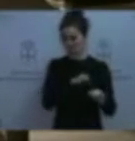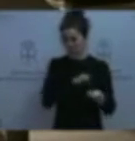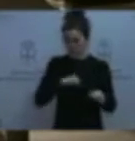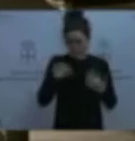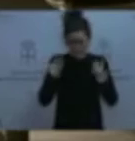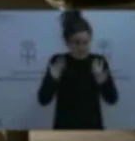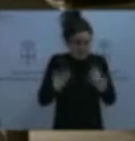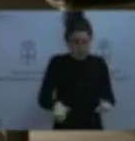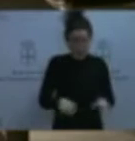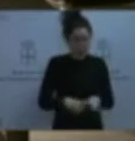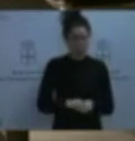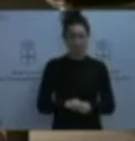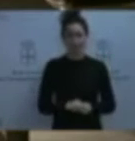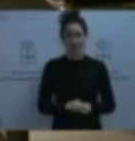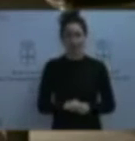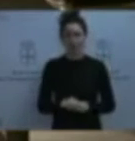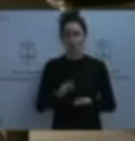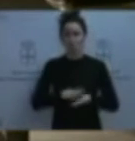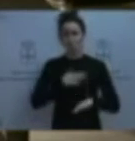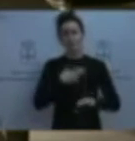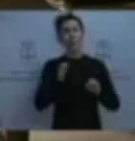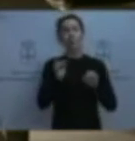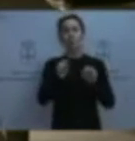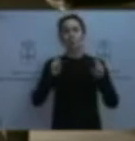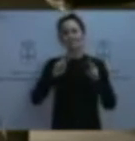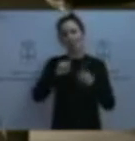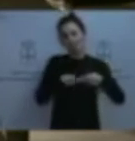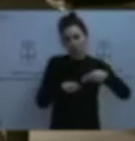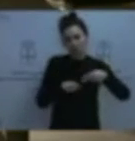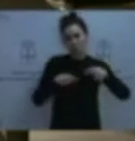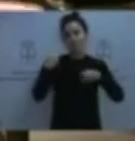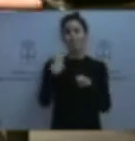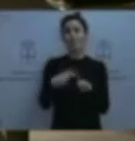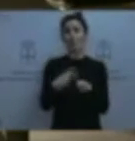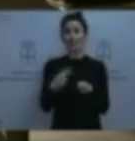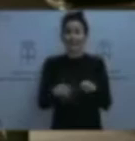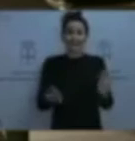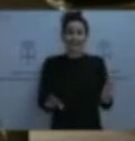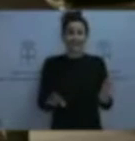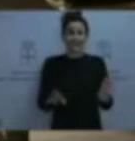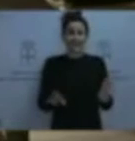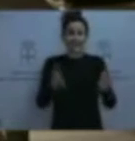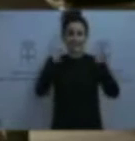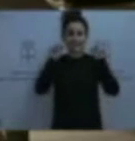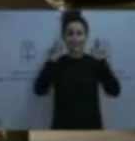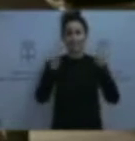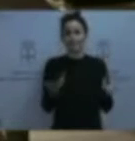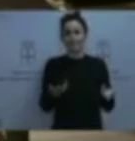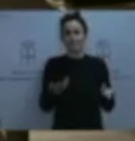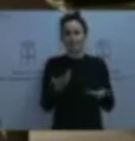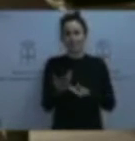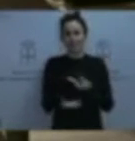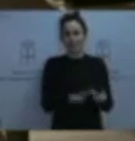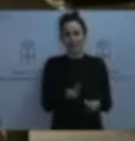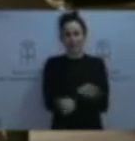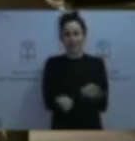completamente erróneas. Entre estas dos visiones, la política con mayúsculas, parecía tener poco que hacer,